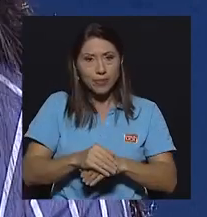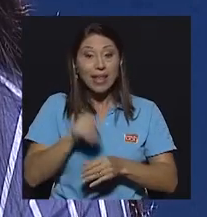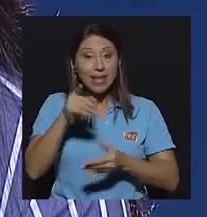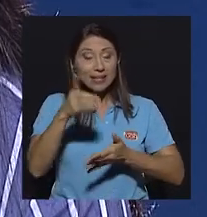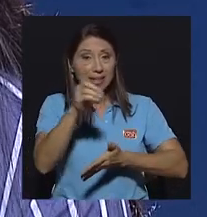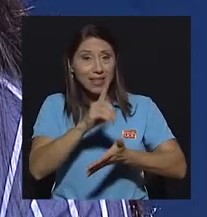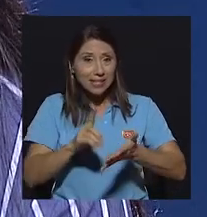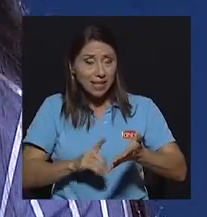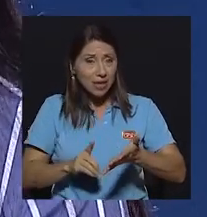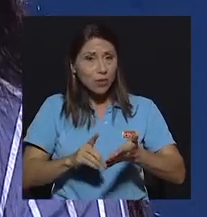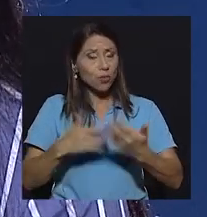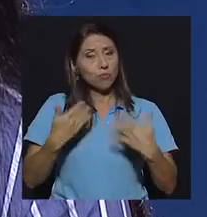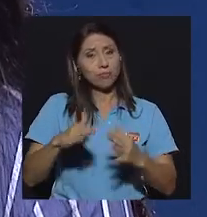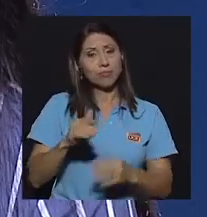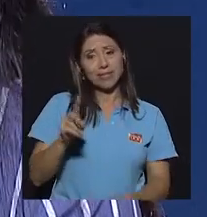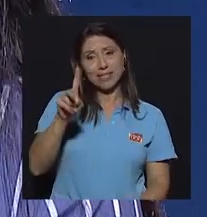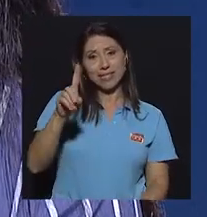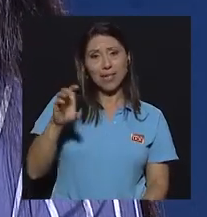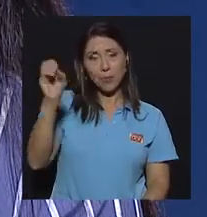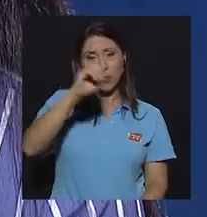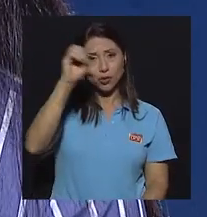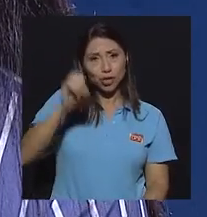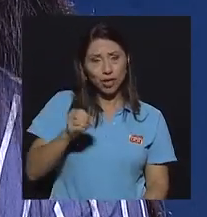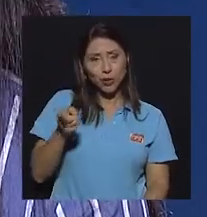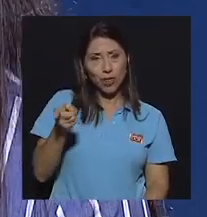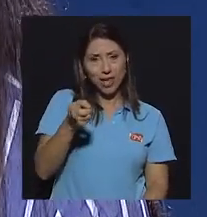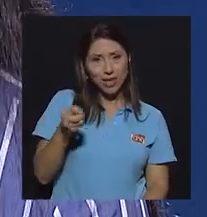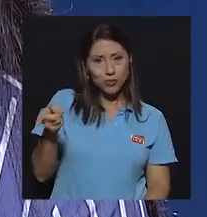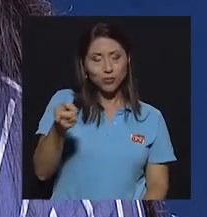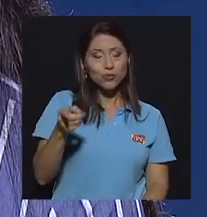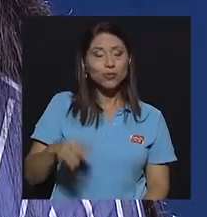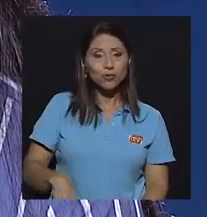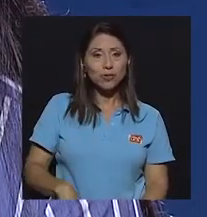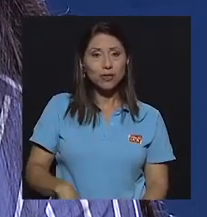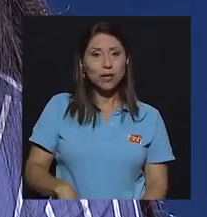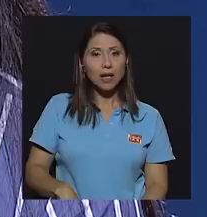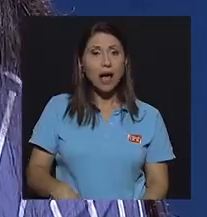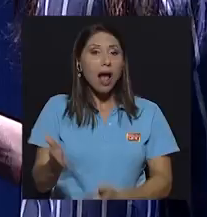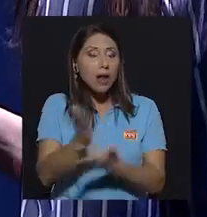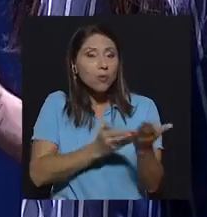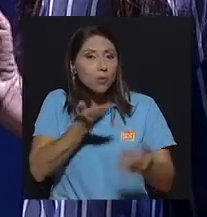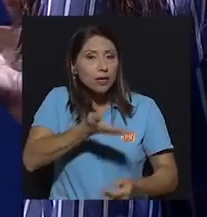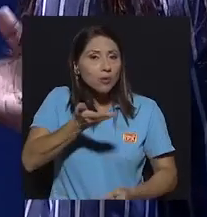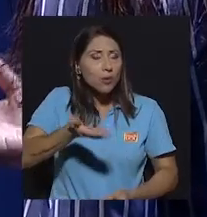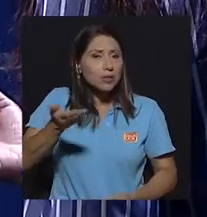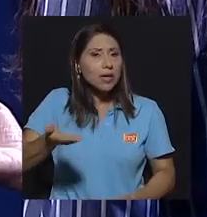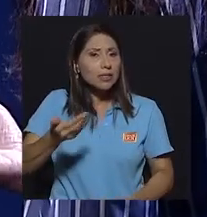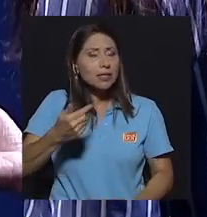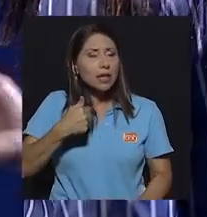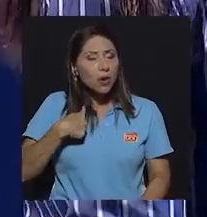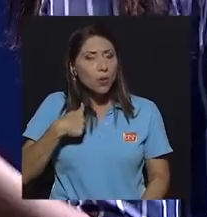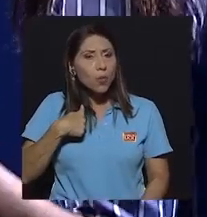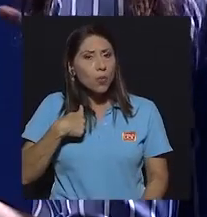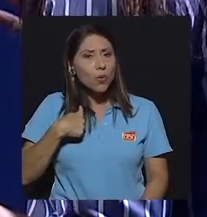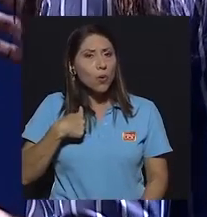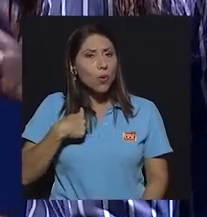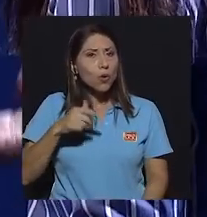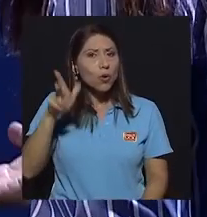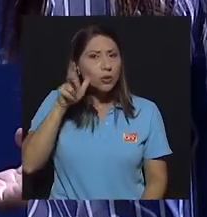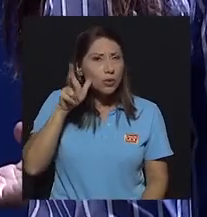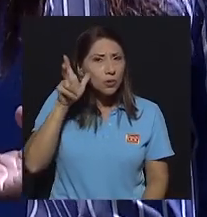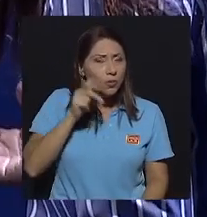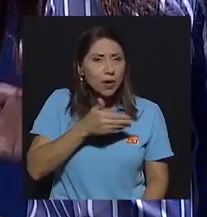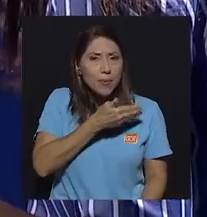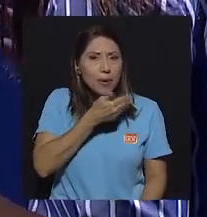fue 100% de ellos. Hay cosas, hay detalles que uno los escucha mucho mejor